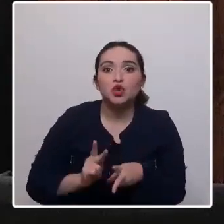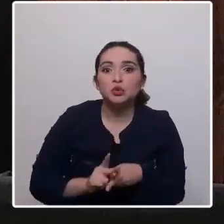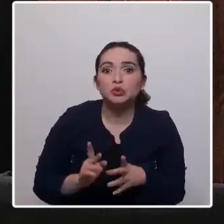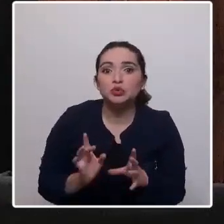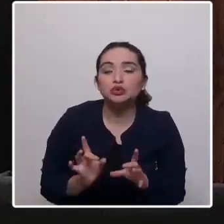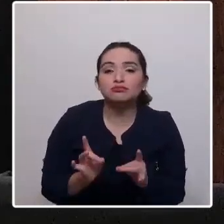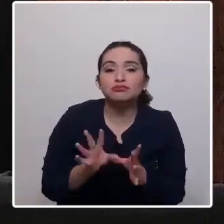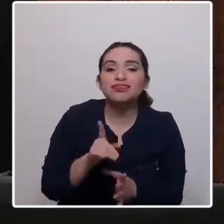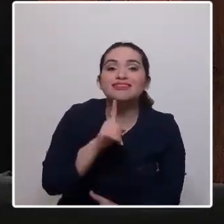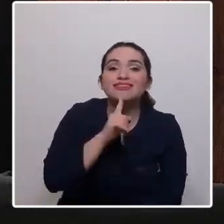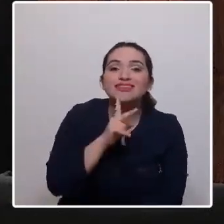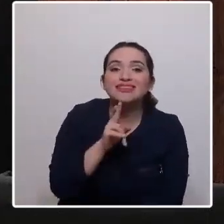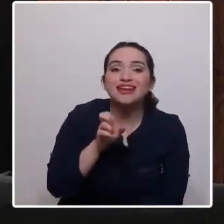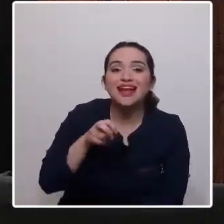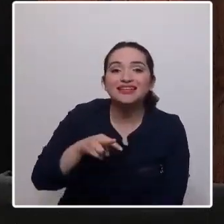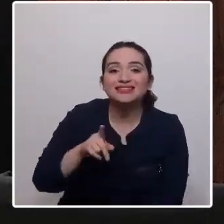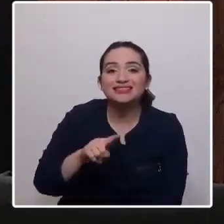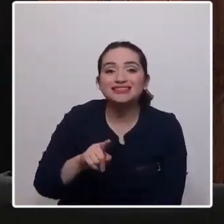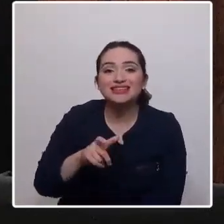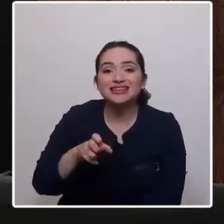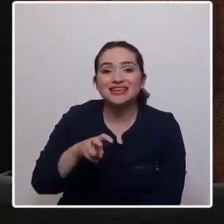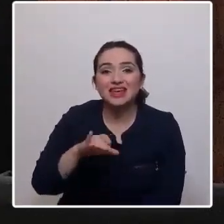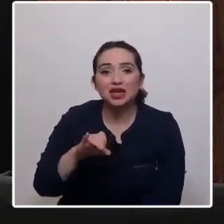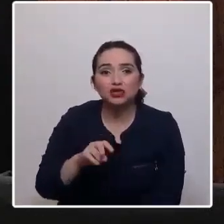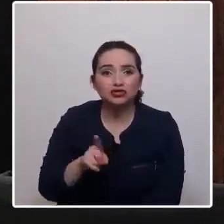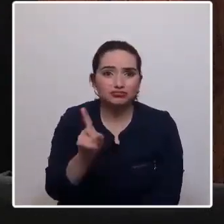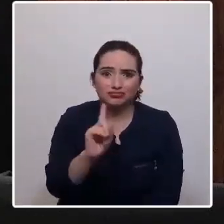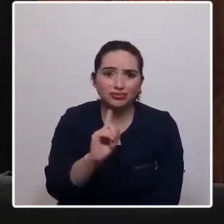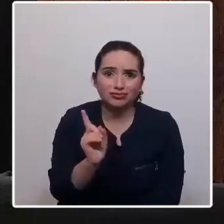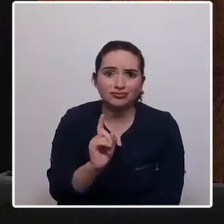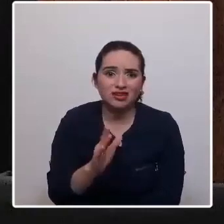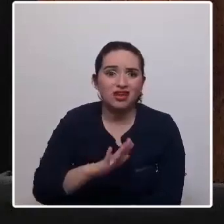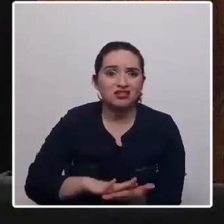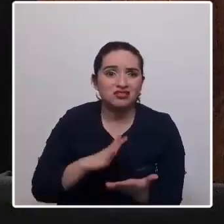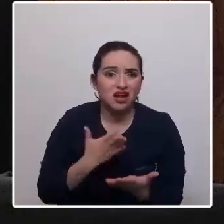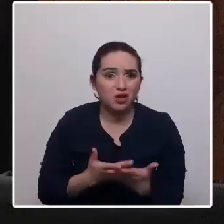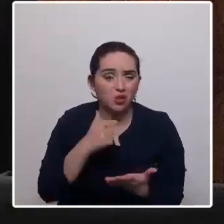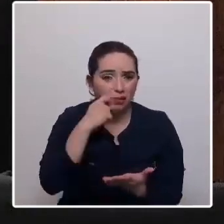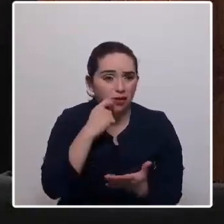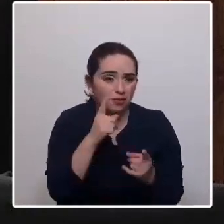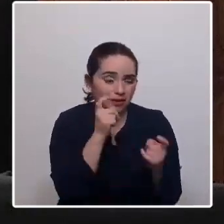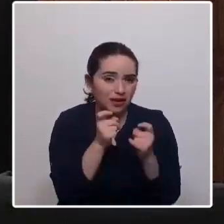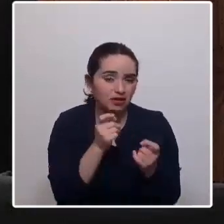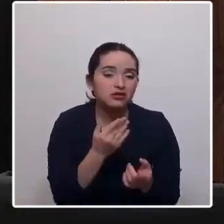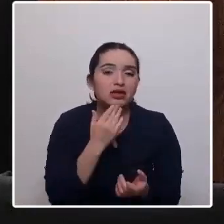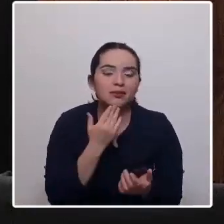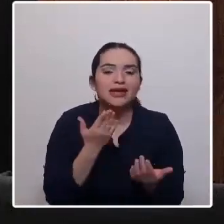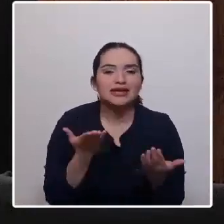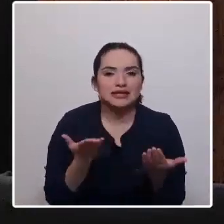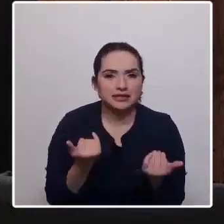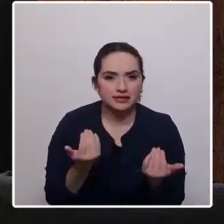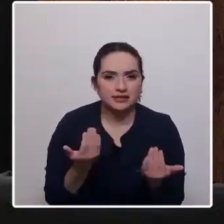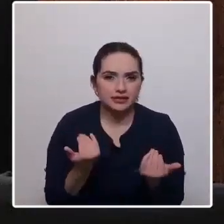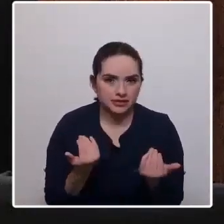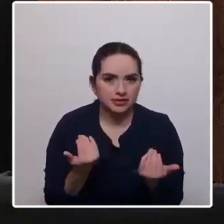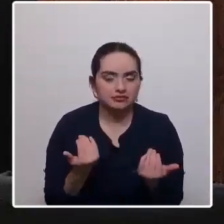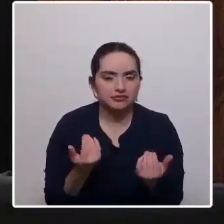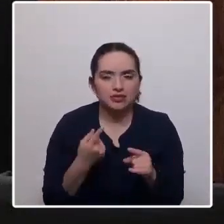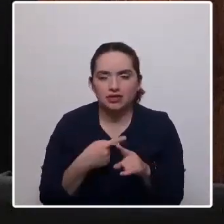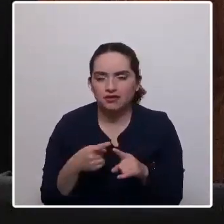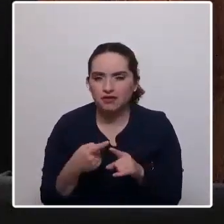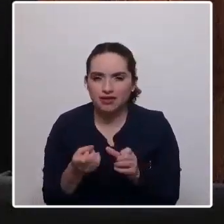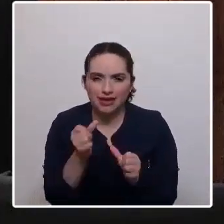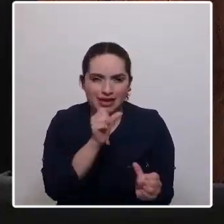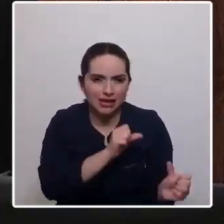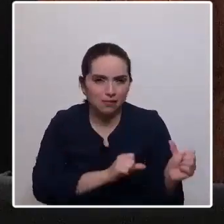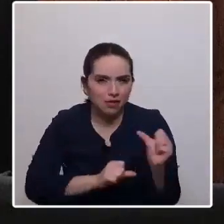por los riesgos que conlleva a la salud humana, sino también porque necesitan gran cantidad de agroquímicos que